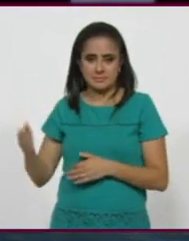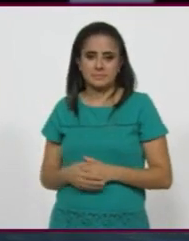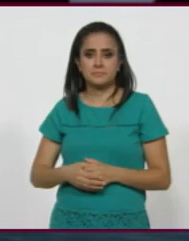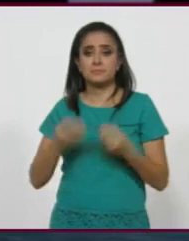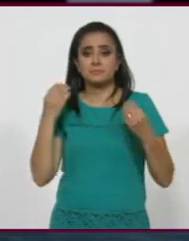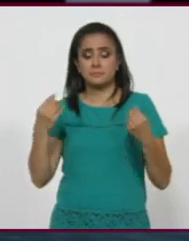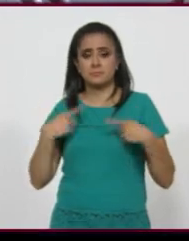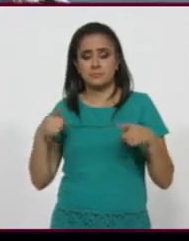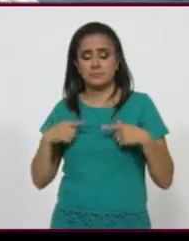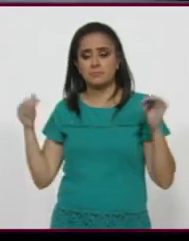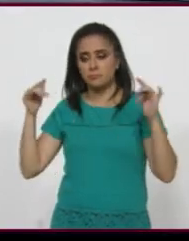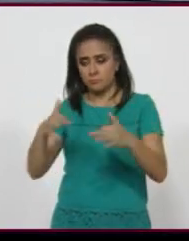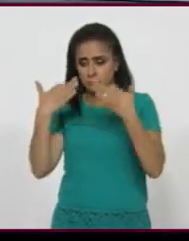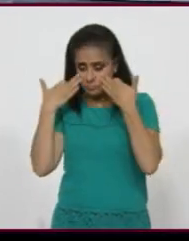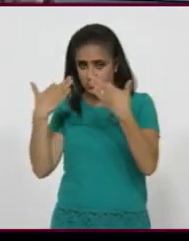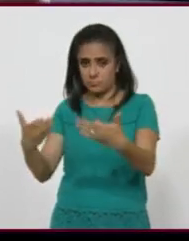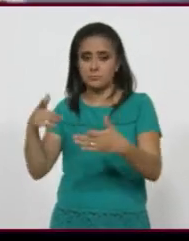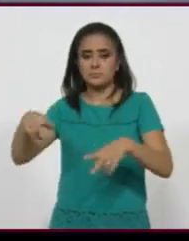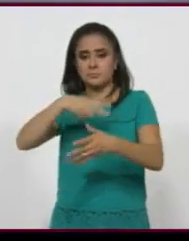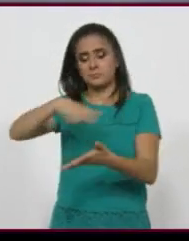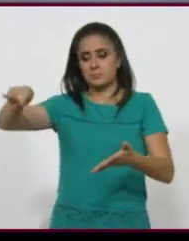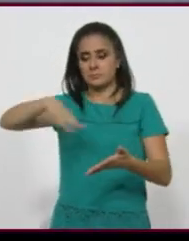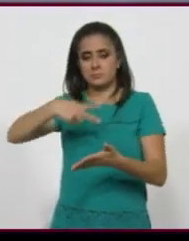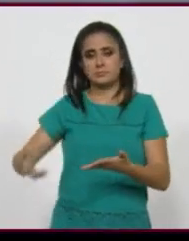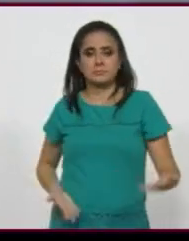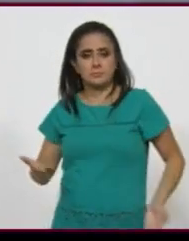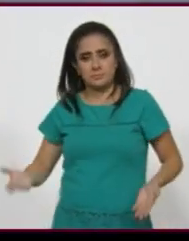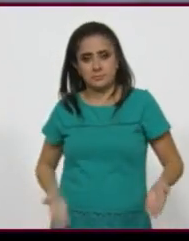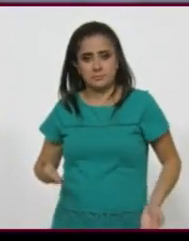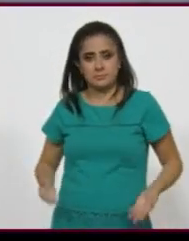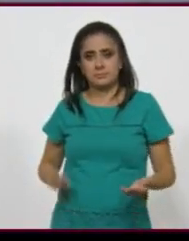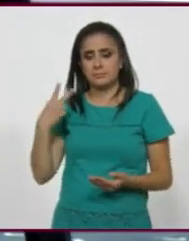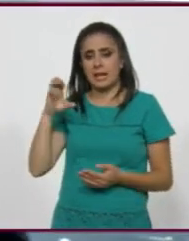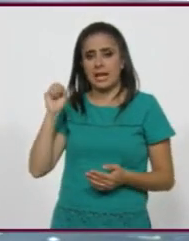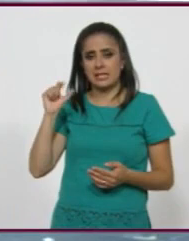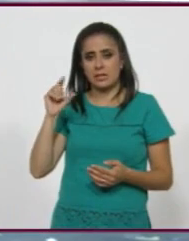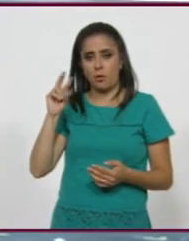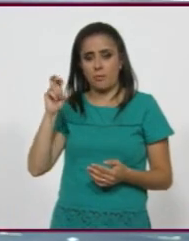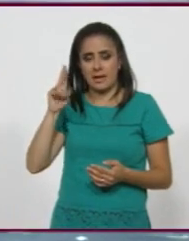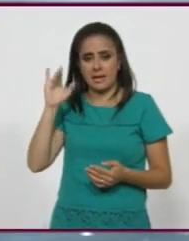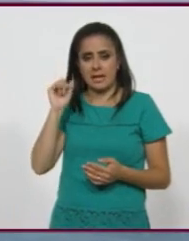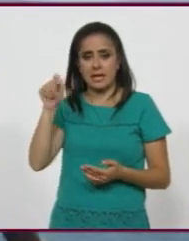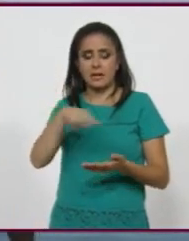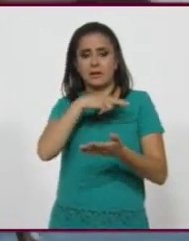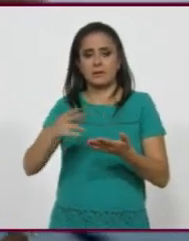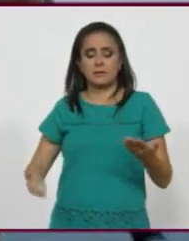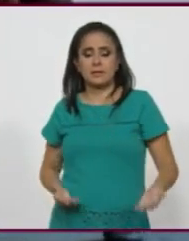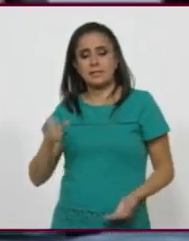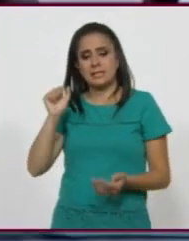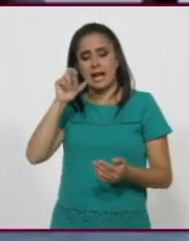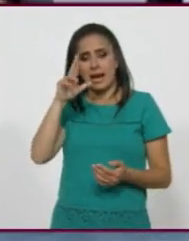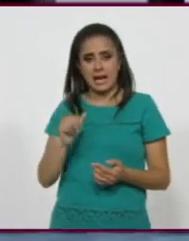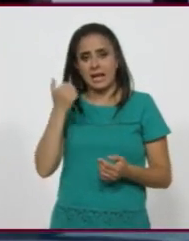Numeroso público constató la inventiva coreográfica que sincronizó al Ballet Nacional de Eslovenia en la interpretación de Stabat Mater y